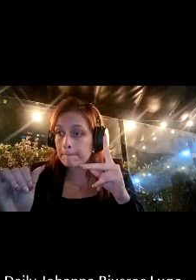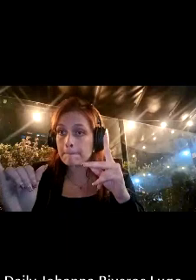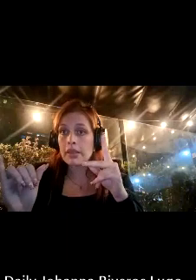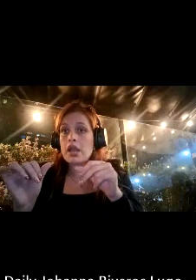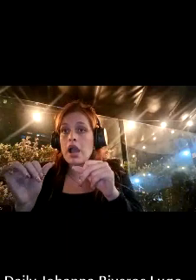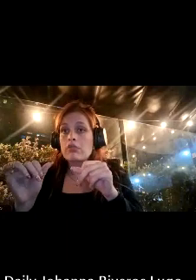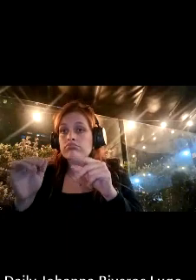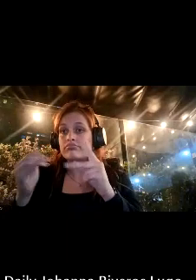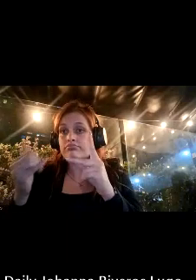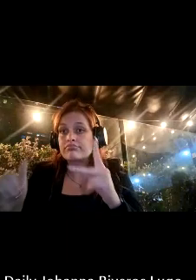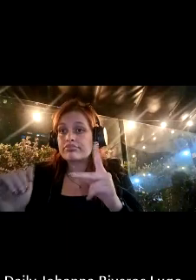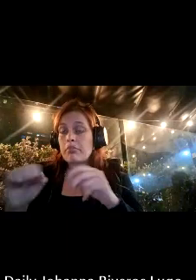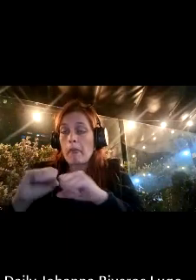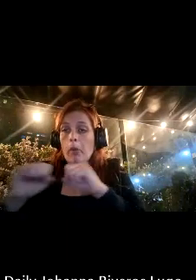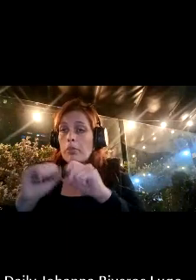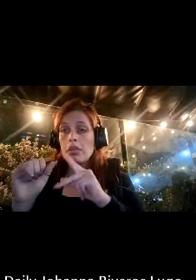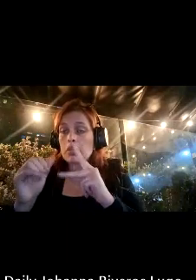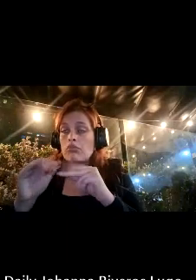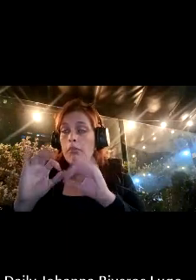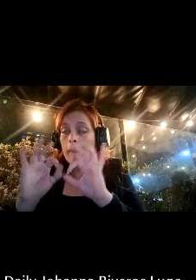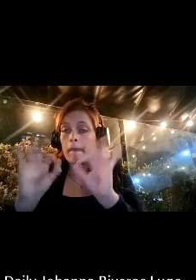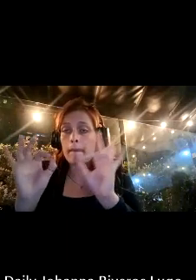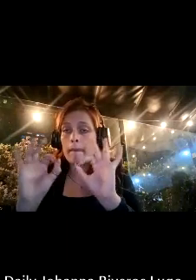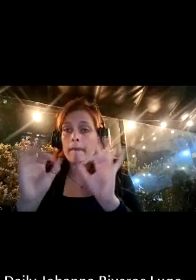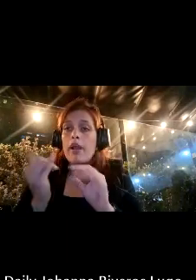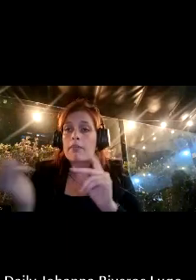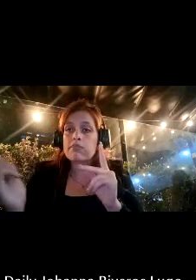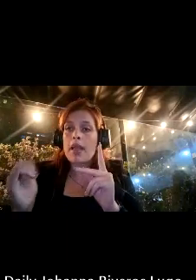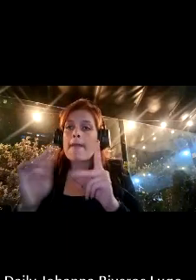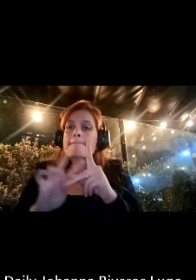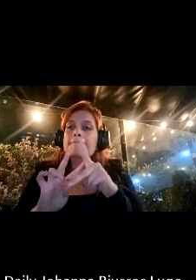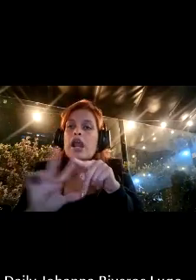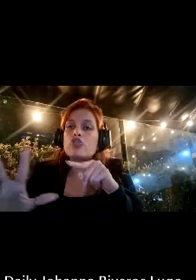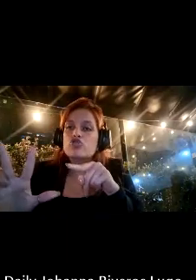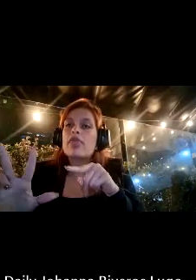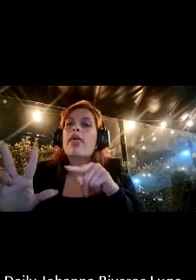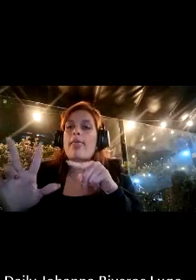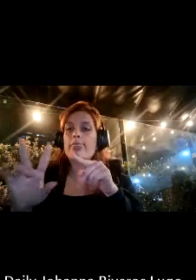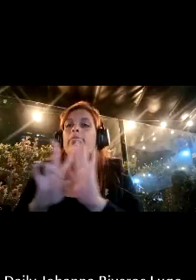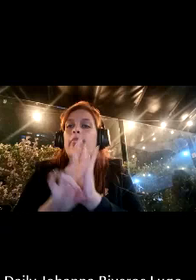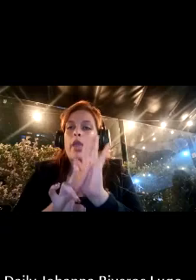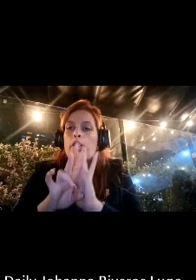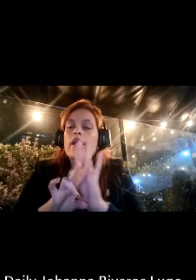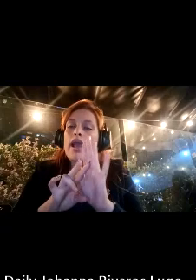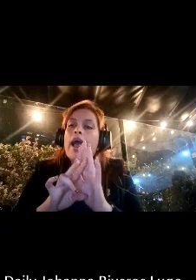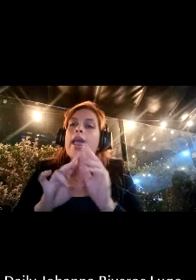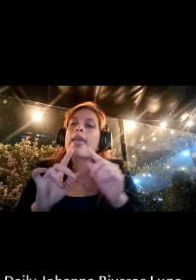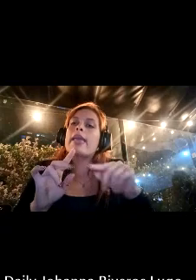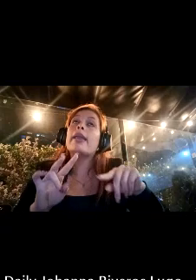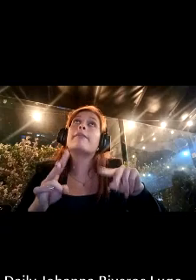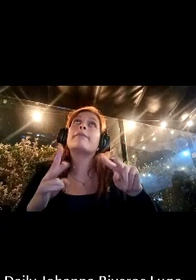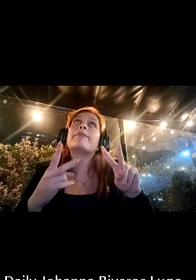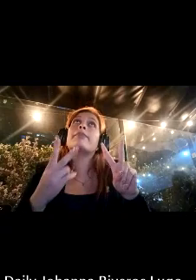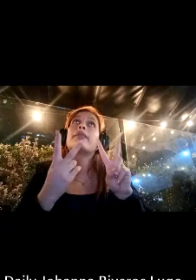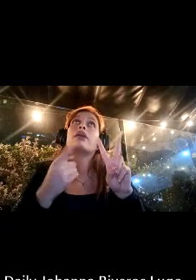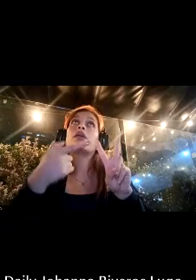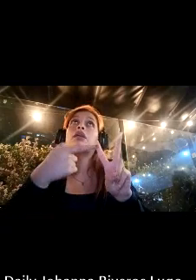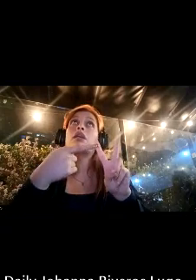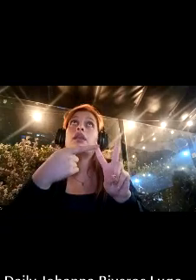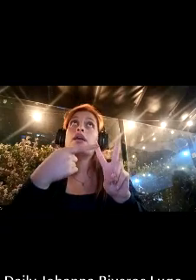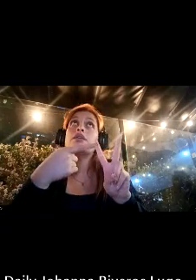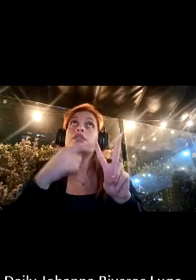siguiente fórmula, la velocidad teórica, que es la raíz cuadrada de 2 por la g, que es la gravedad,